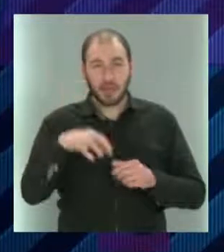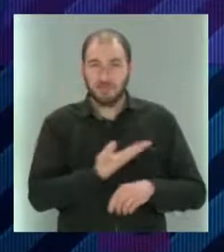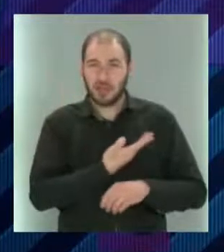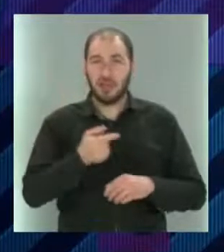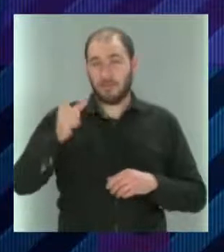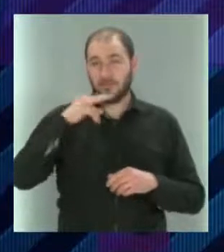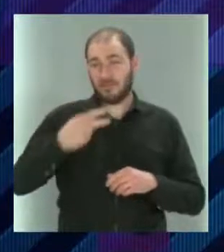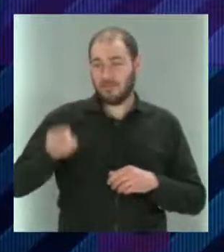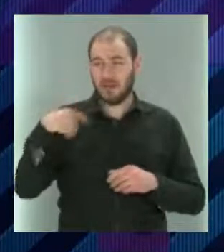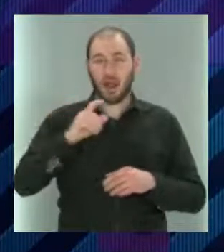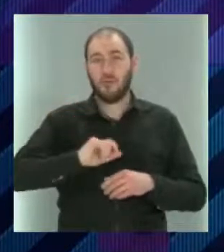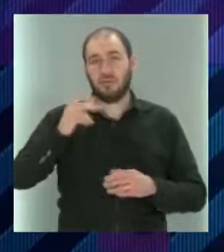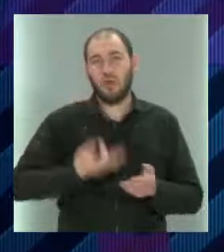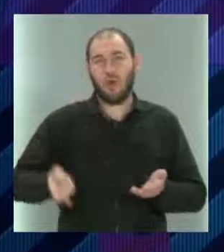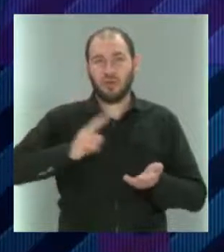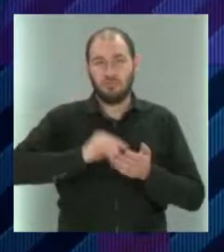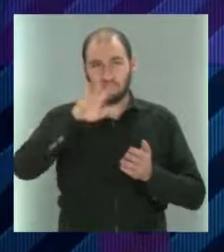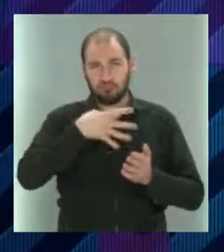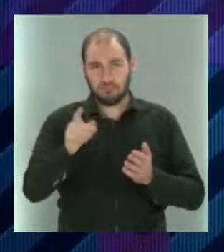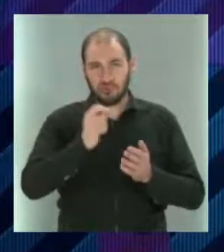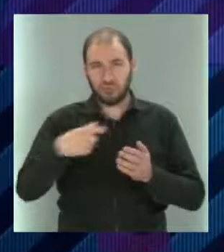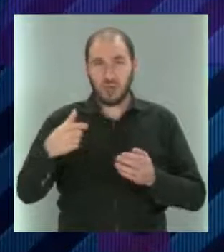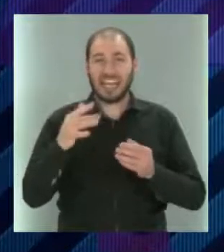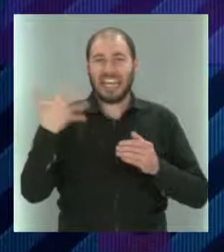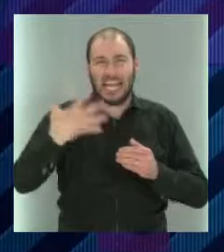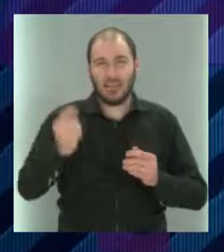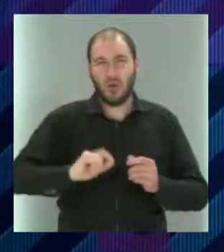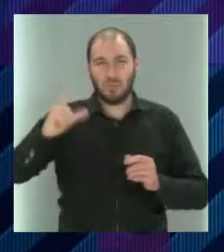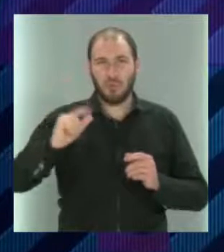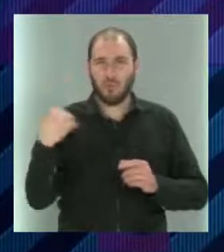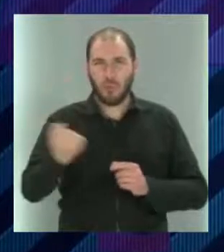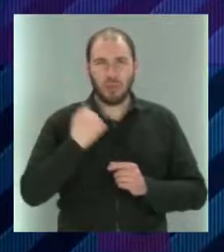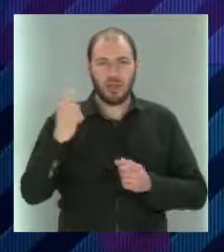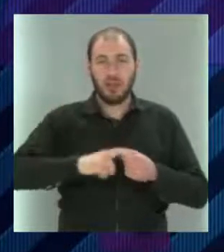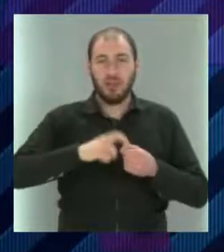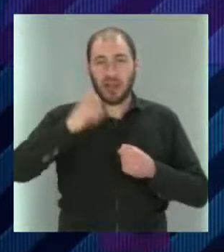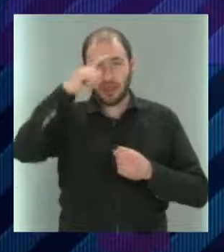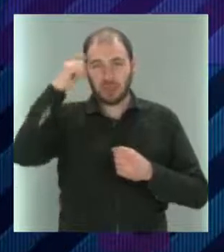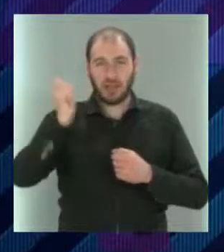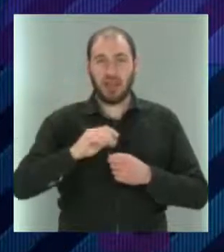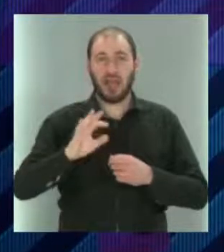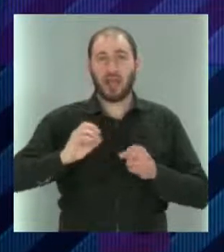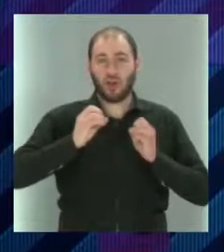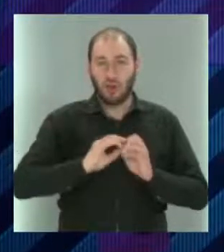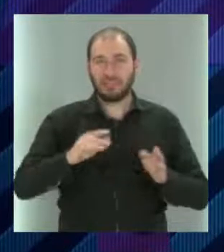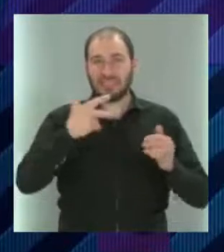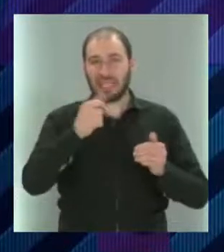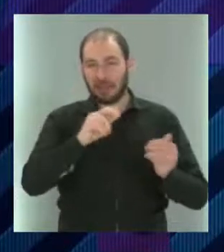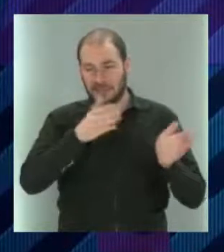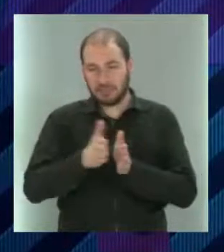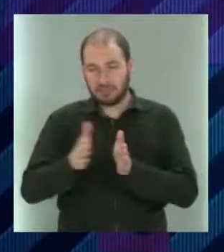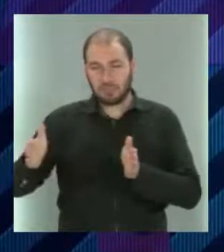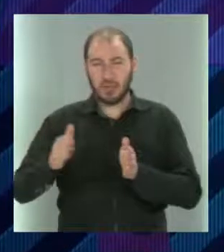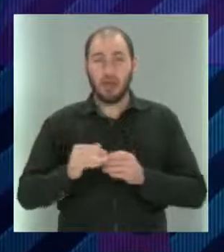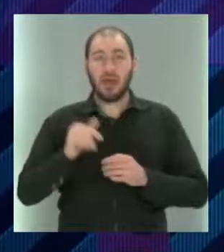el viernes pasado un nuevo cuadro tarifario. Este es el quinto aumento significativo de la petrolera nacional desde el inicio del segundo semestre.